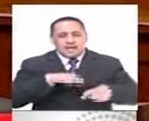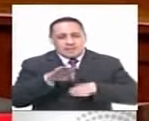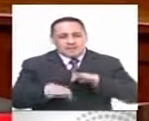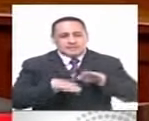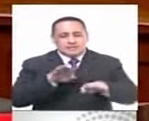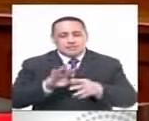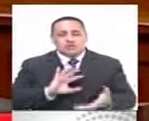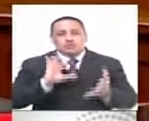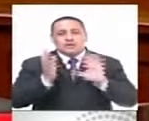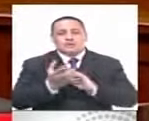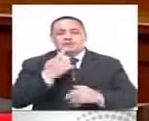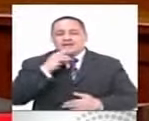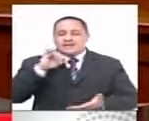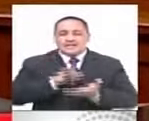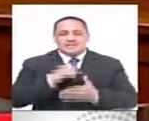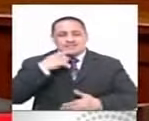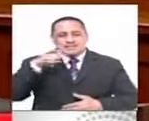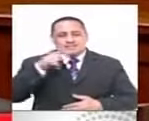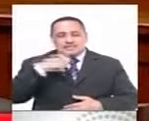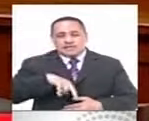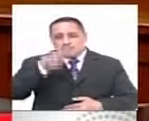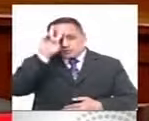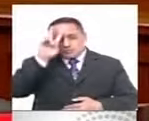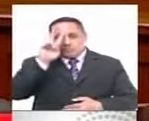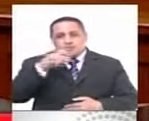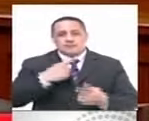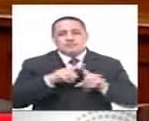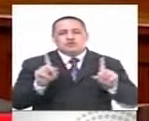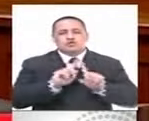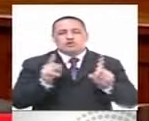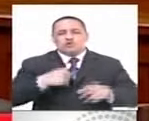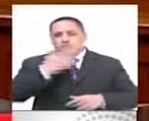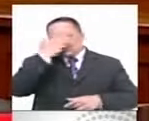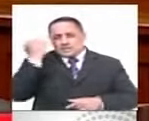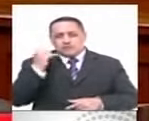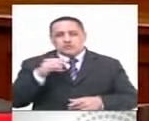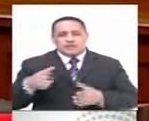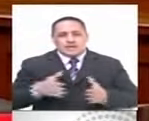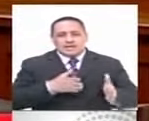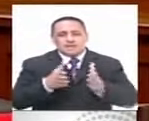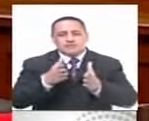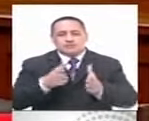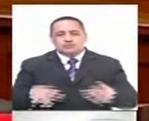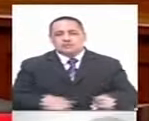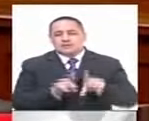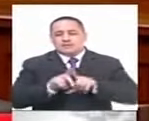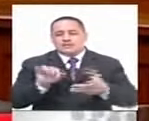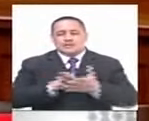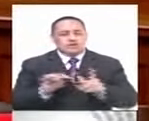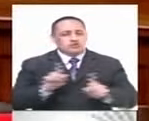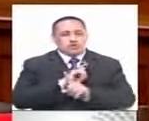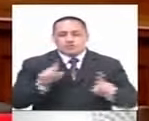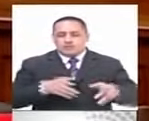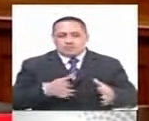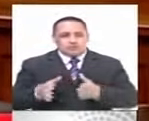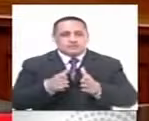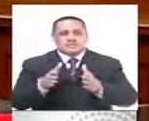los cambios que demanda el país. Pero no olvidando que hay caminos por los que no debemos